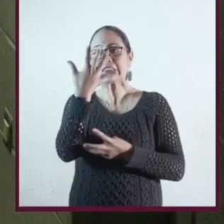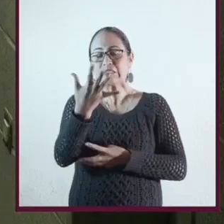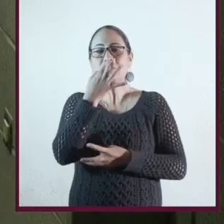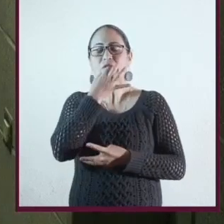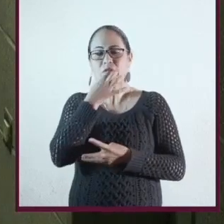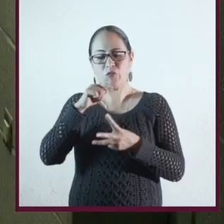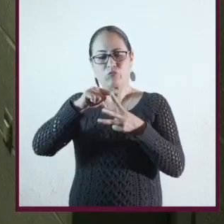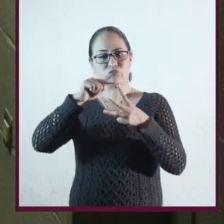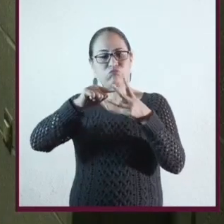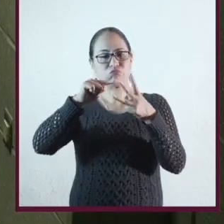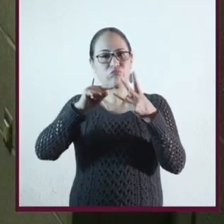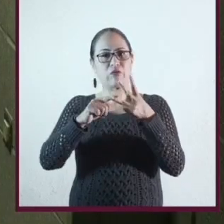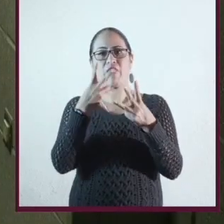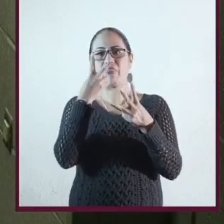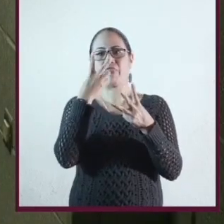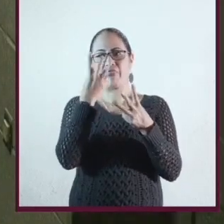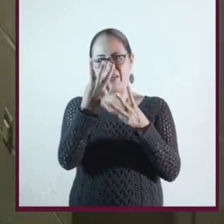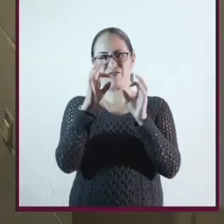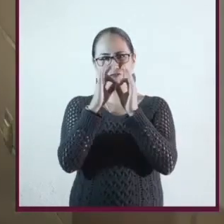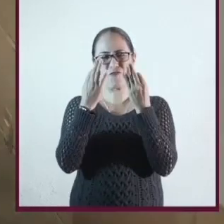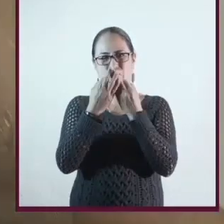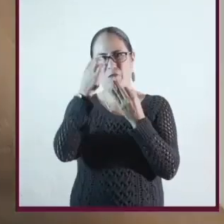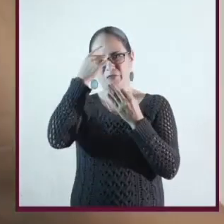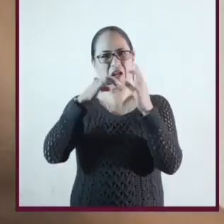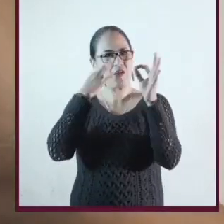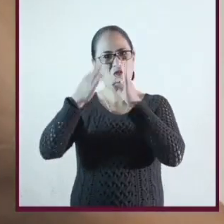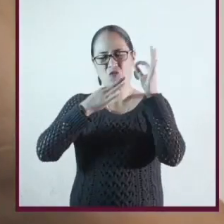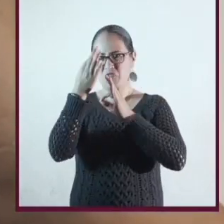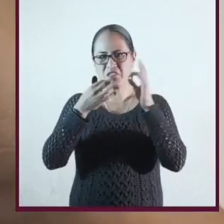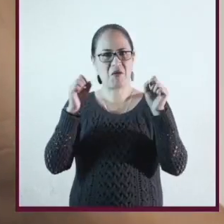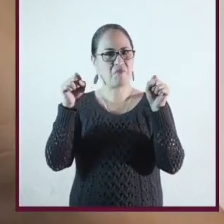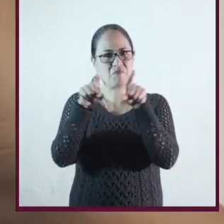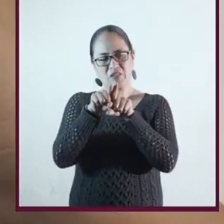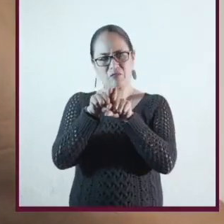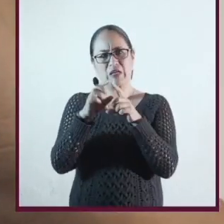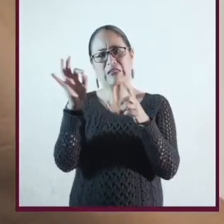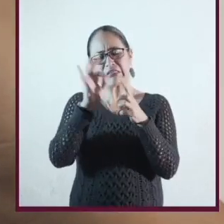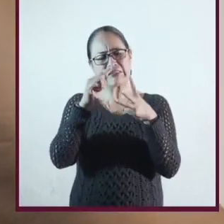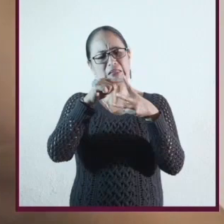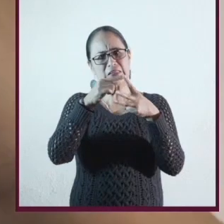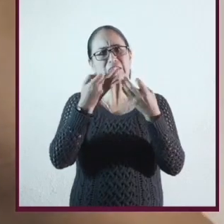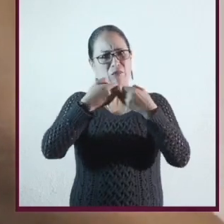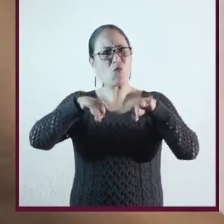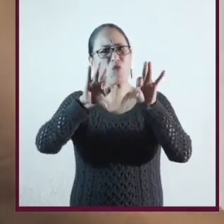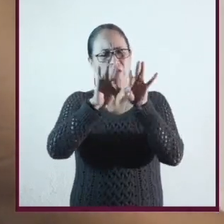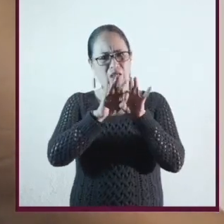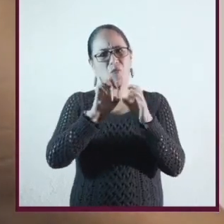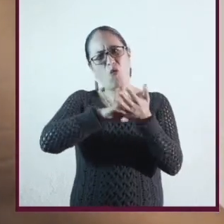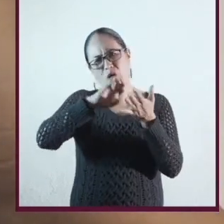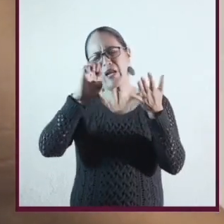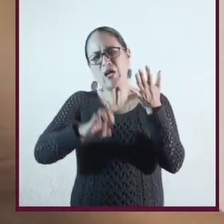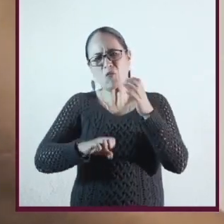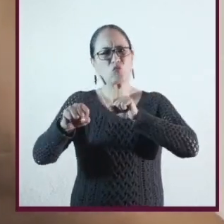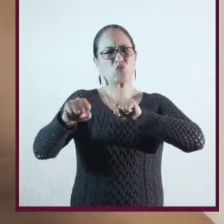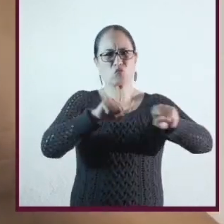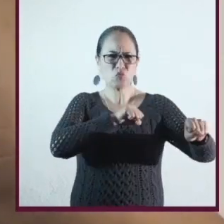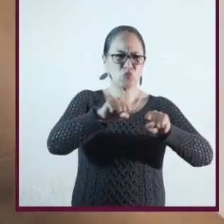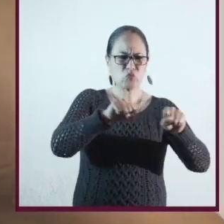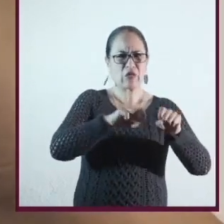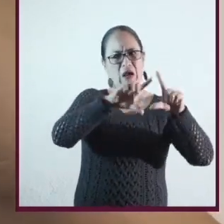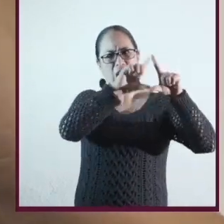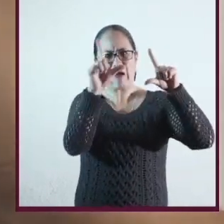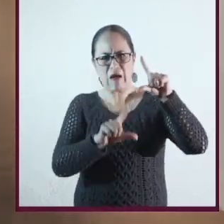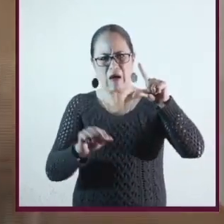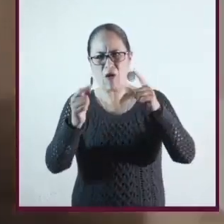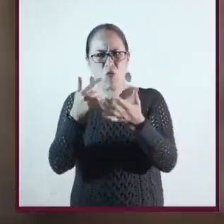tuvimos 3 acercamientos distintos a una misma noticia que puede ser tan importante como el sismo que afectó severamente a alguna región